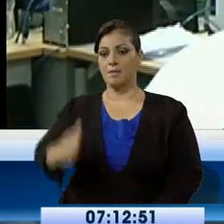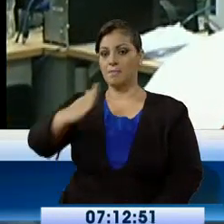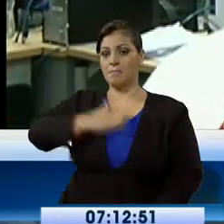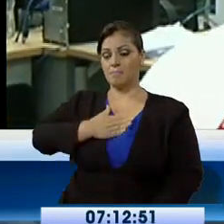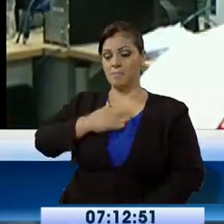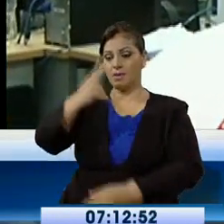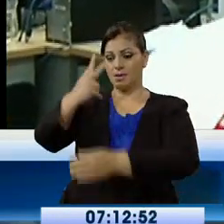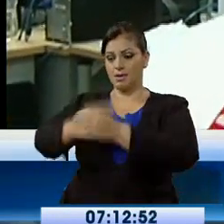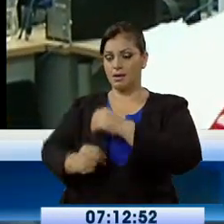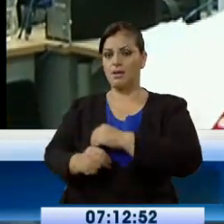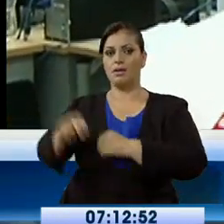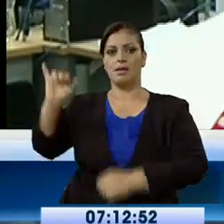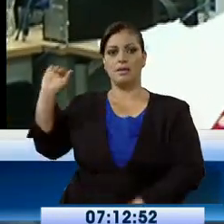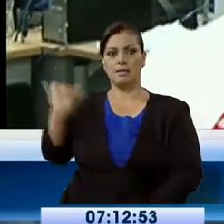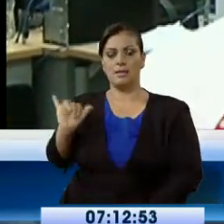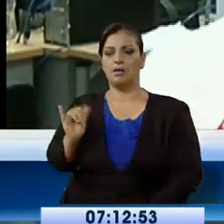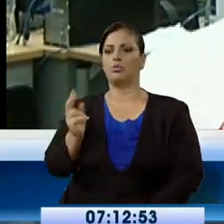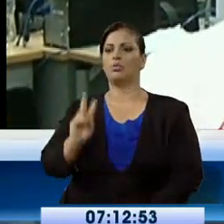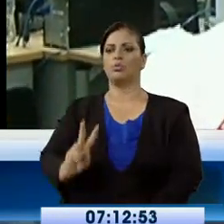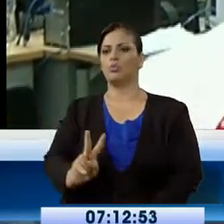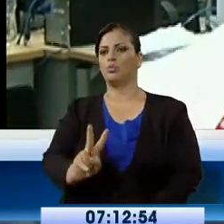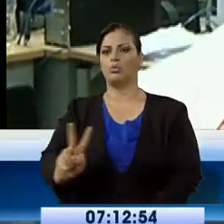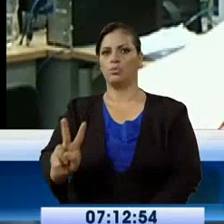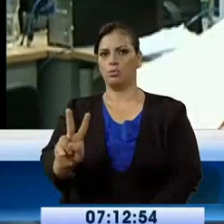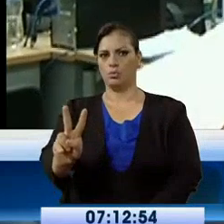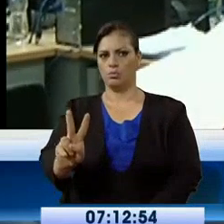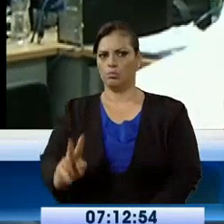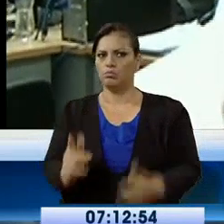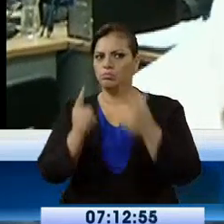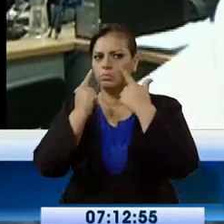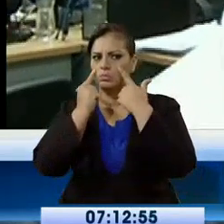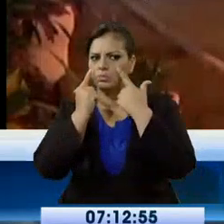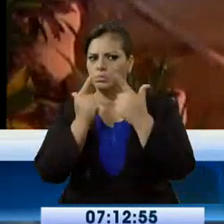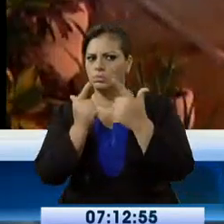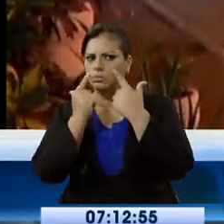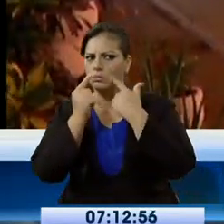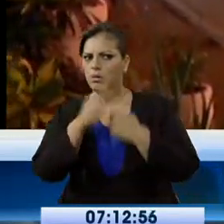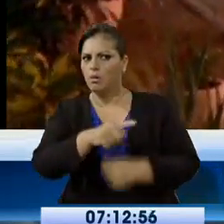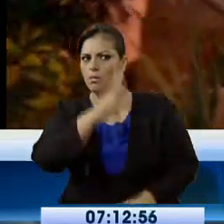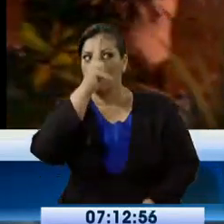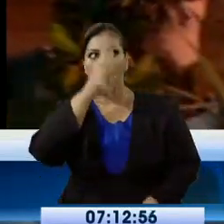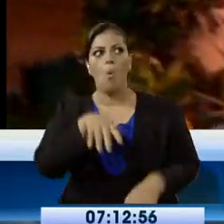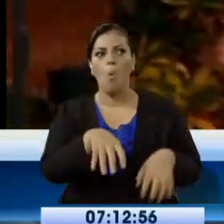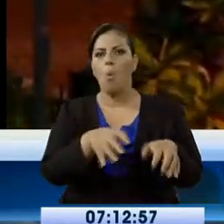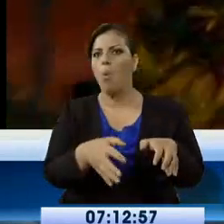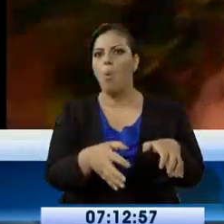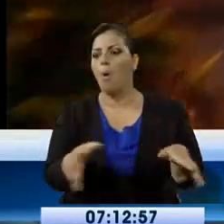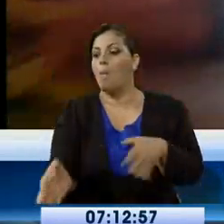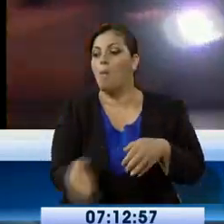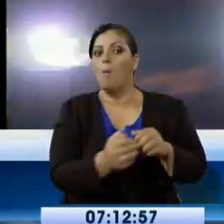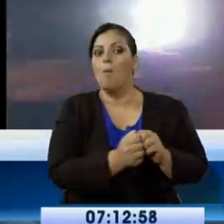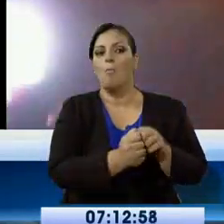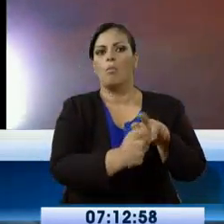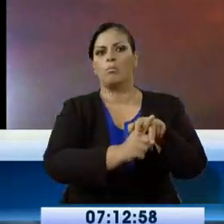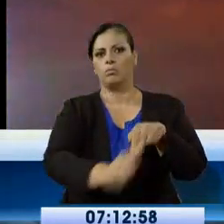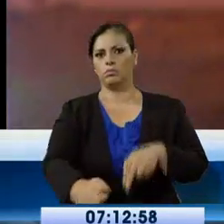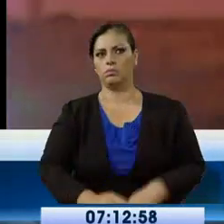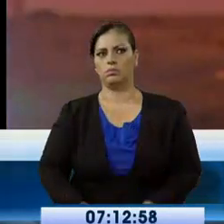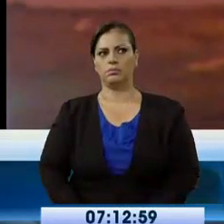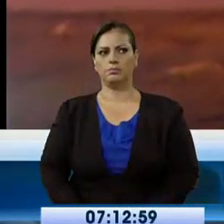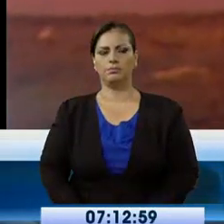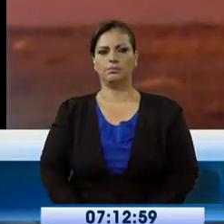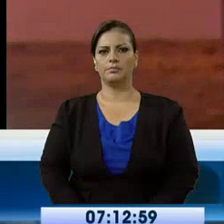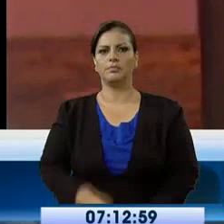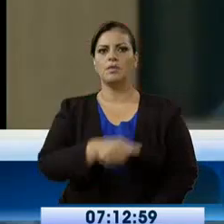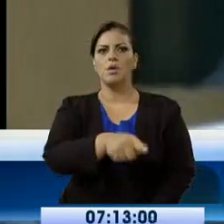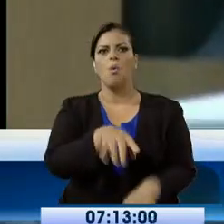mi yerno, estando vigilante porque pueden ellos coger y llevarse el perro. El perro es conocido en el sector con el seudónimo